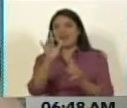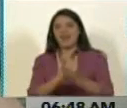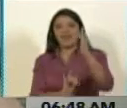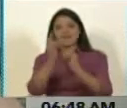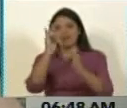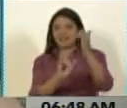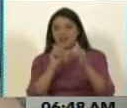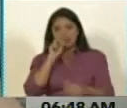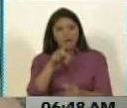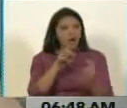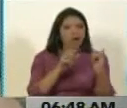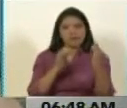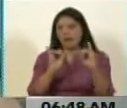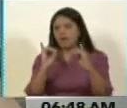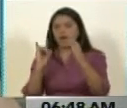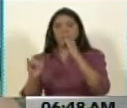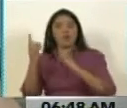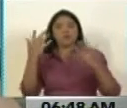¿Cómo ha sido